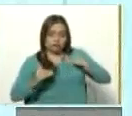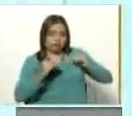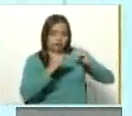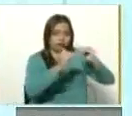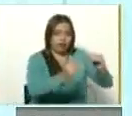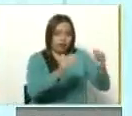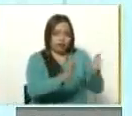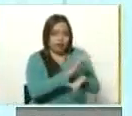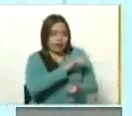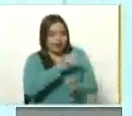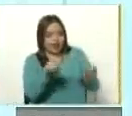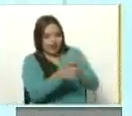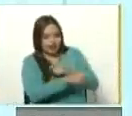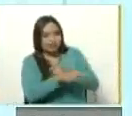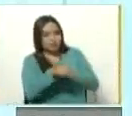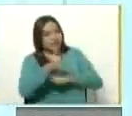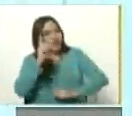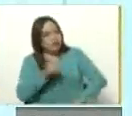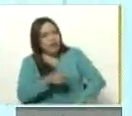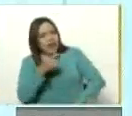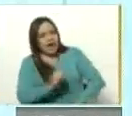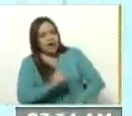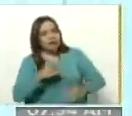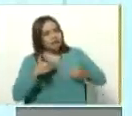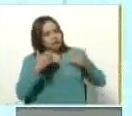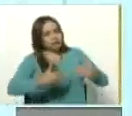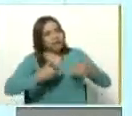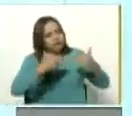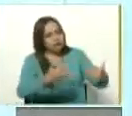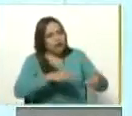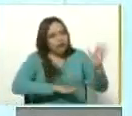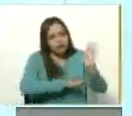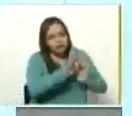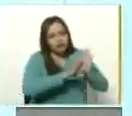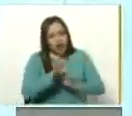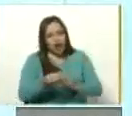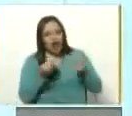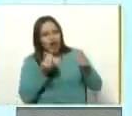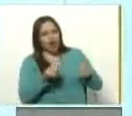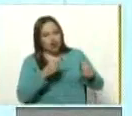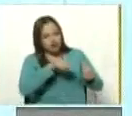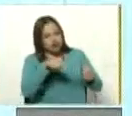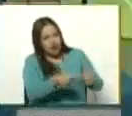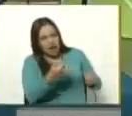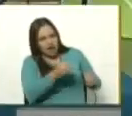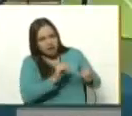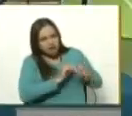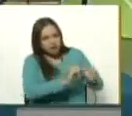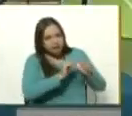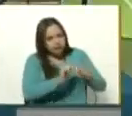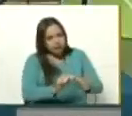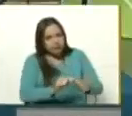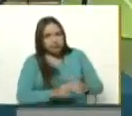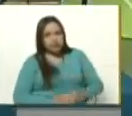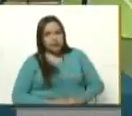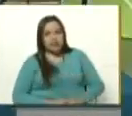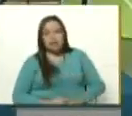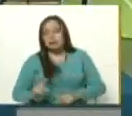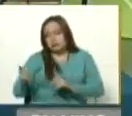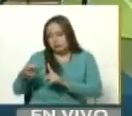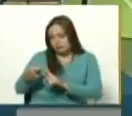los cambios, y eso también está constantemente en evolución. ¿Cómo han hecho ustedes para mantenerse? Mira, en